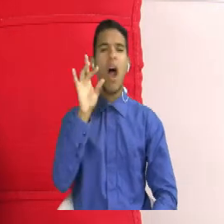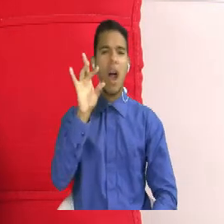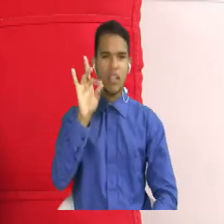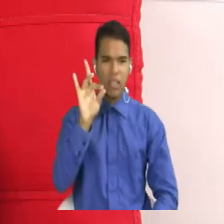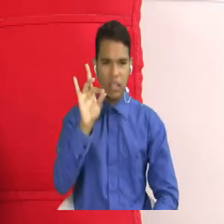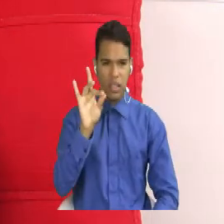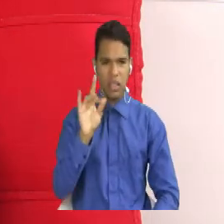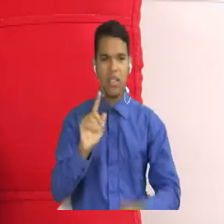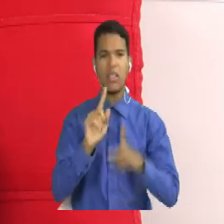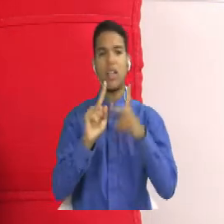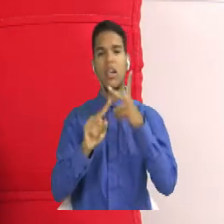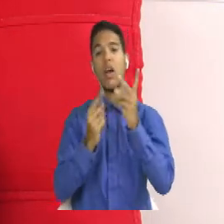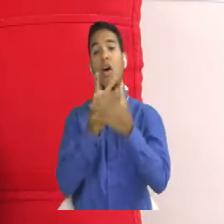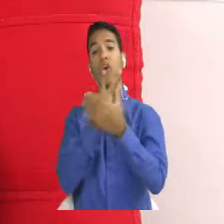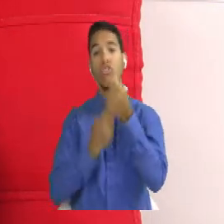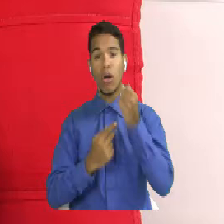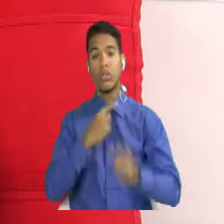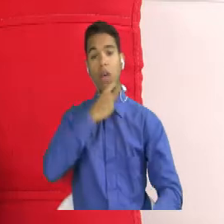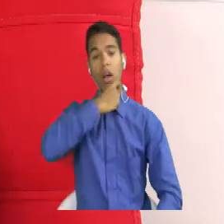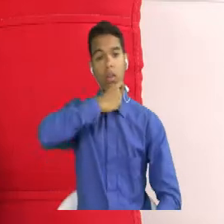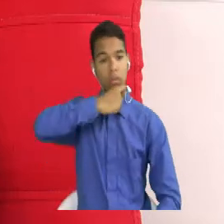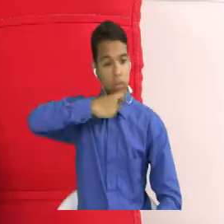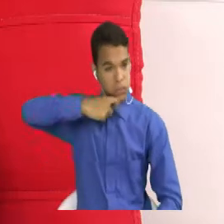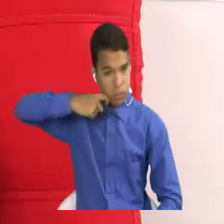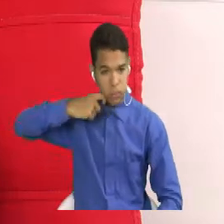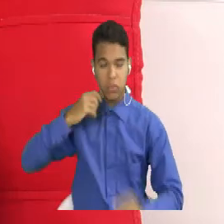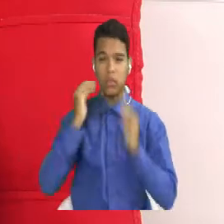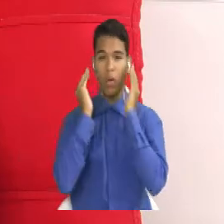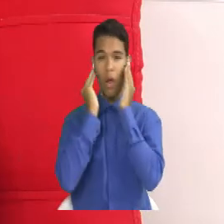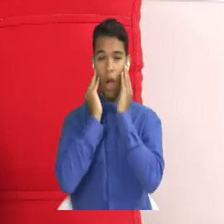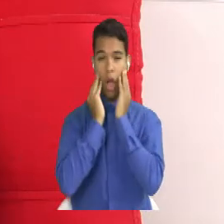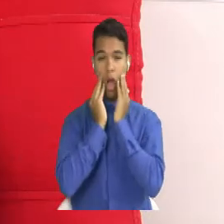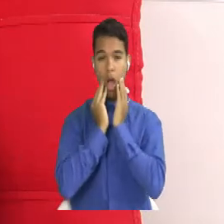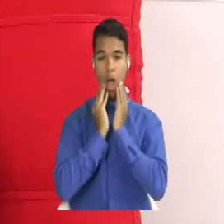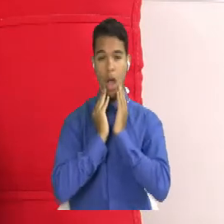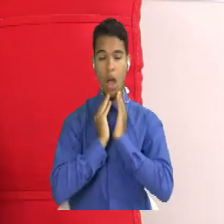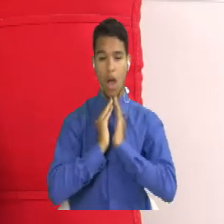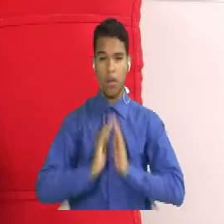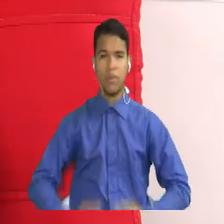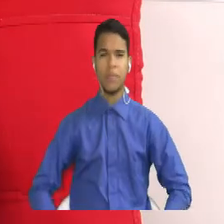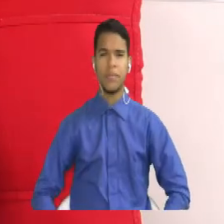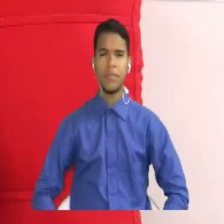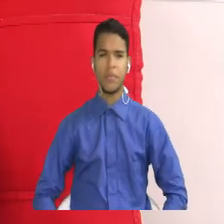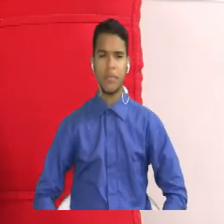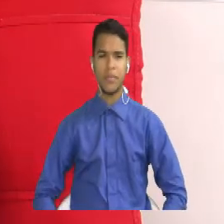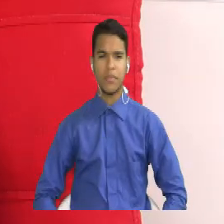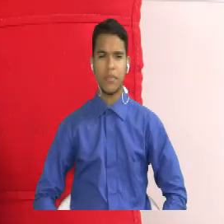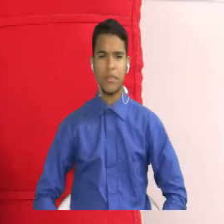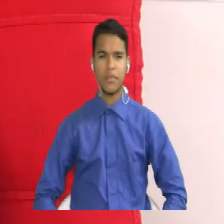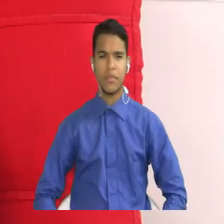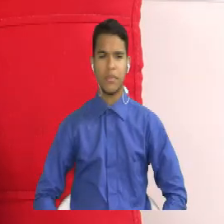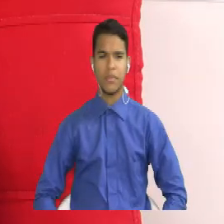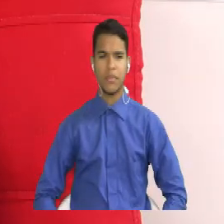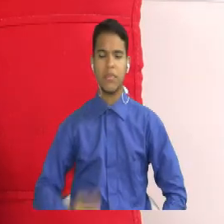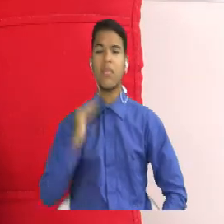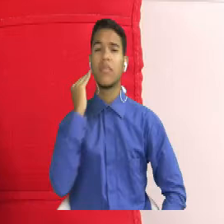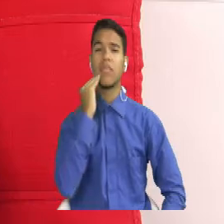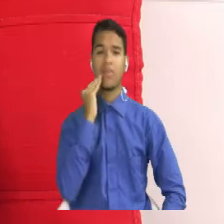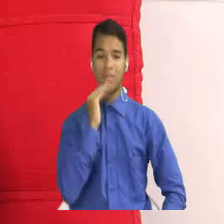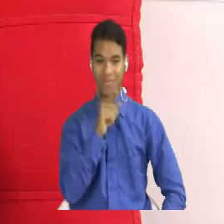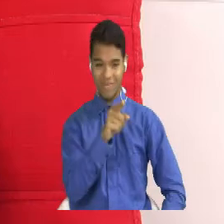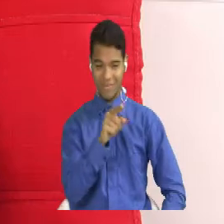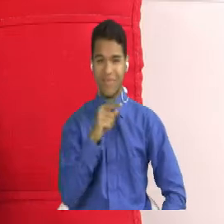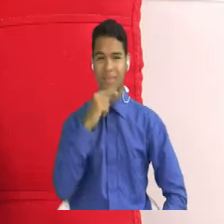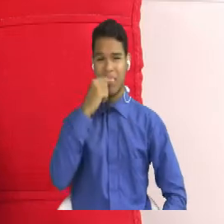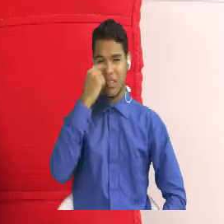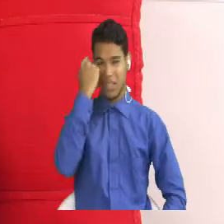presenta deshidratación en la parte de los óvalos. Yo soy una persona de piel grasosa excesivamente, sí, y